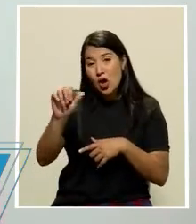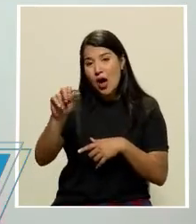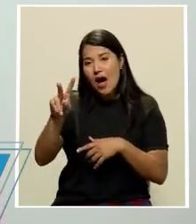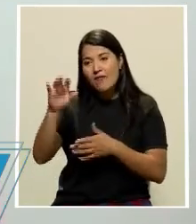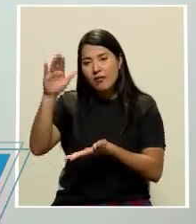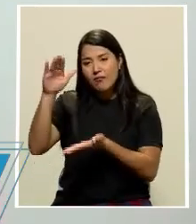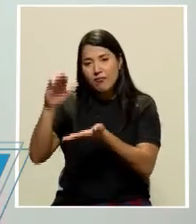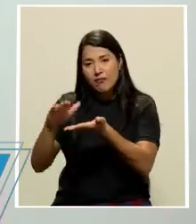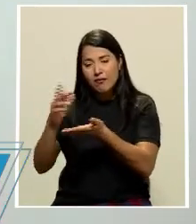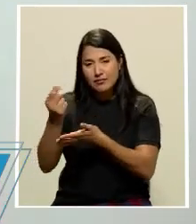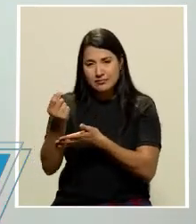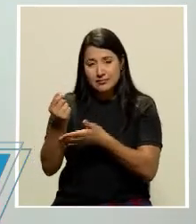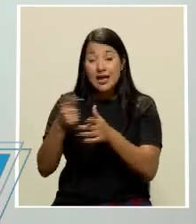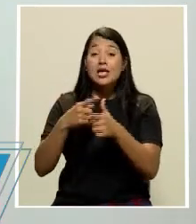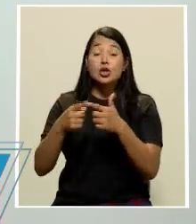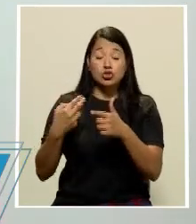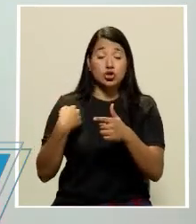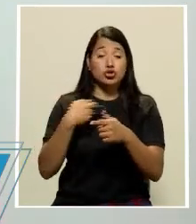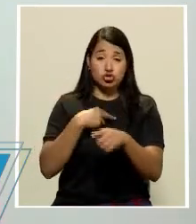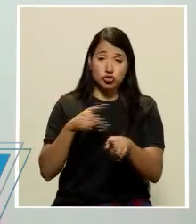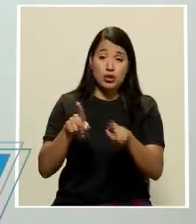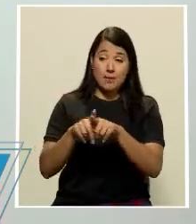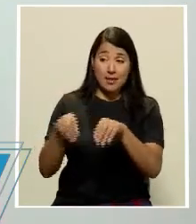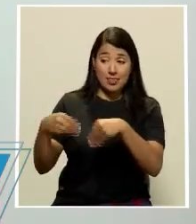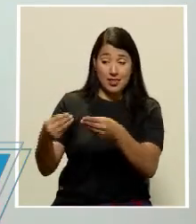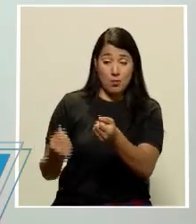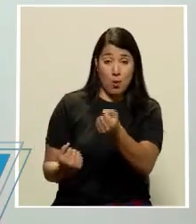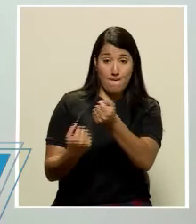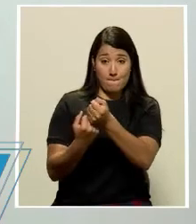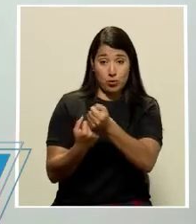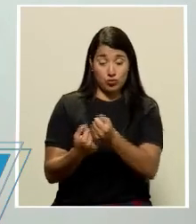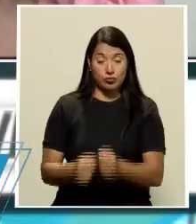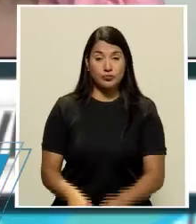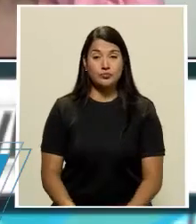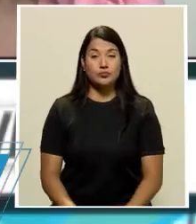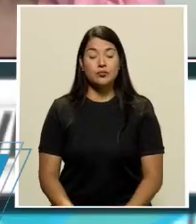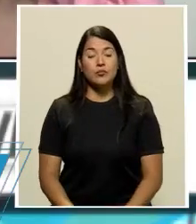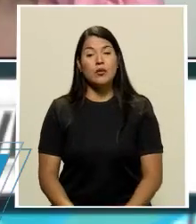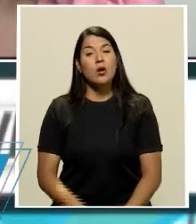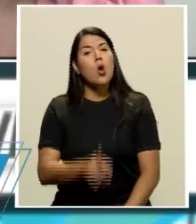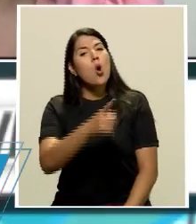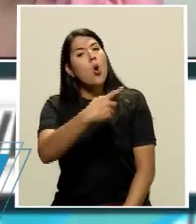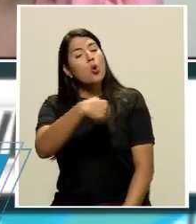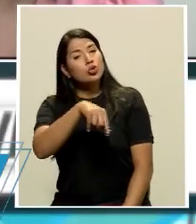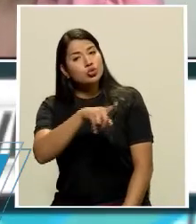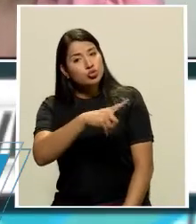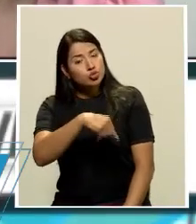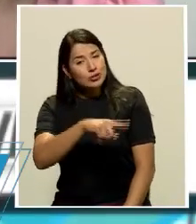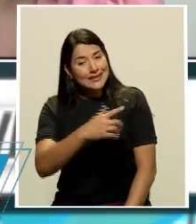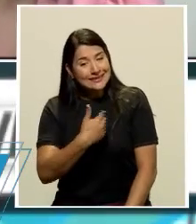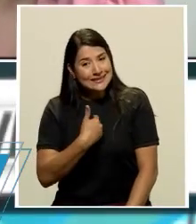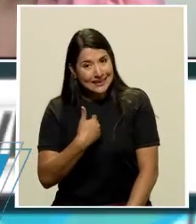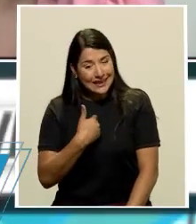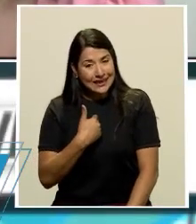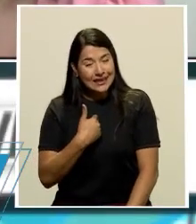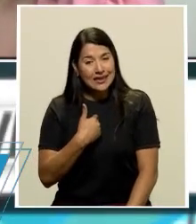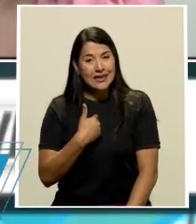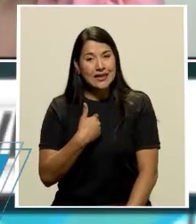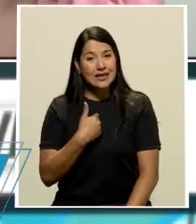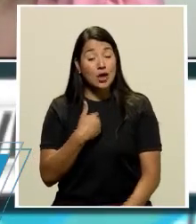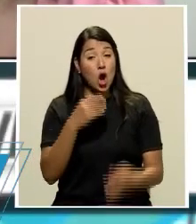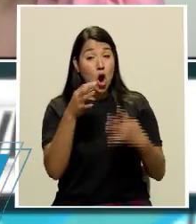ingresos y por lo tanto hemos también apoyado a esta organización. Ustedes tienen